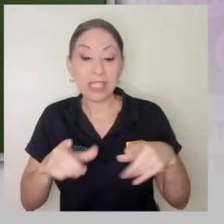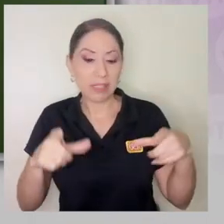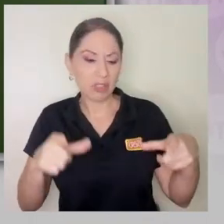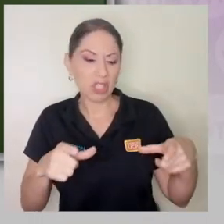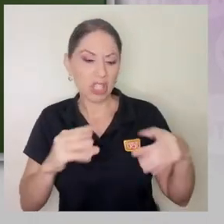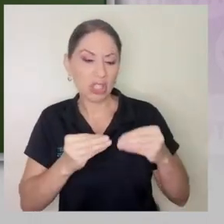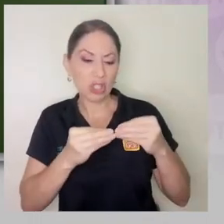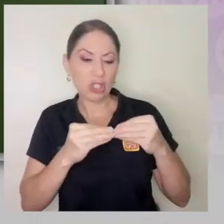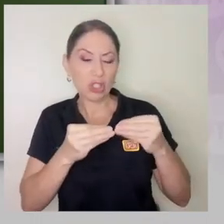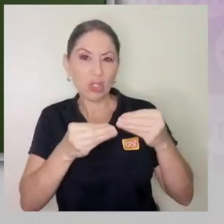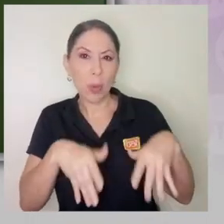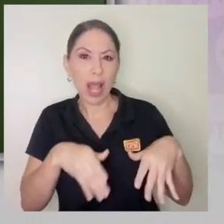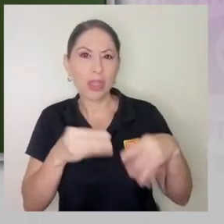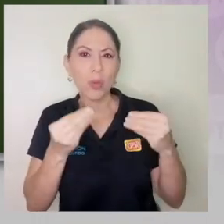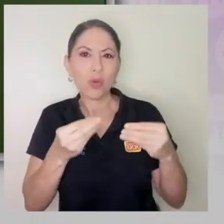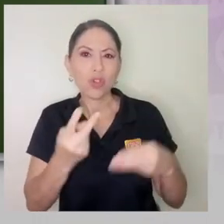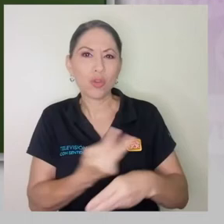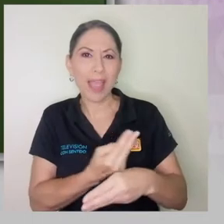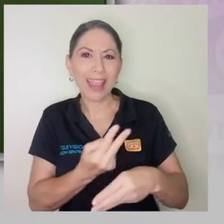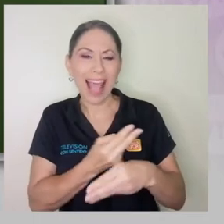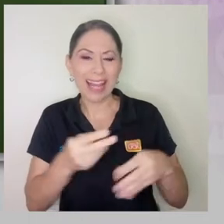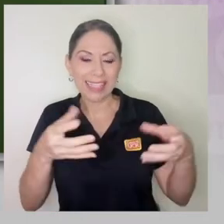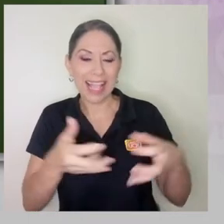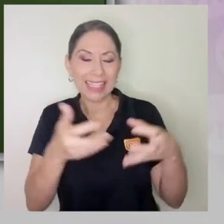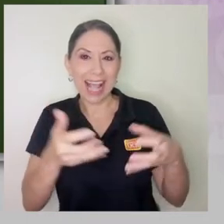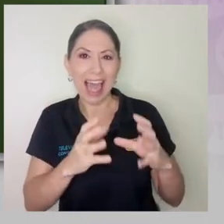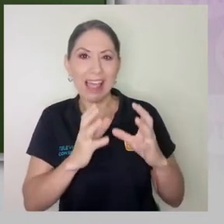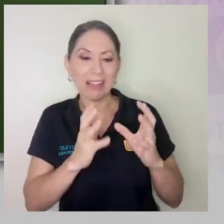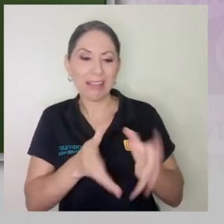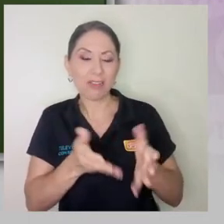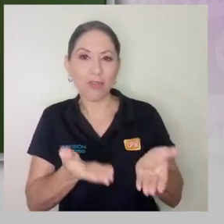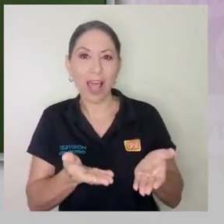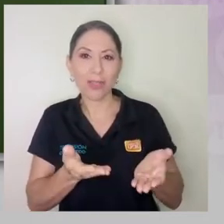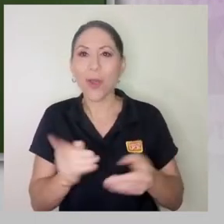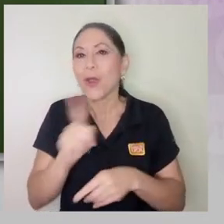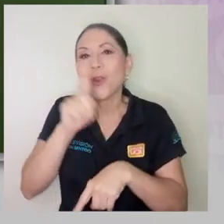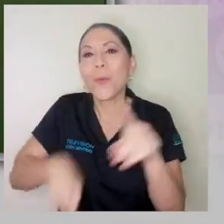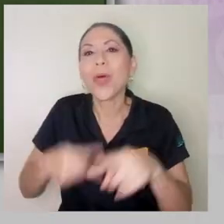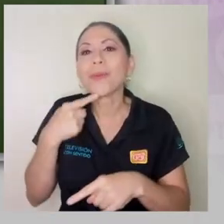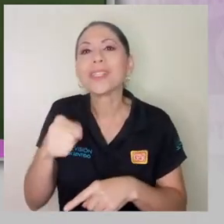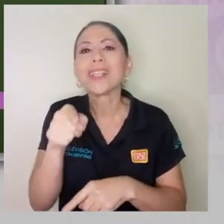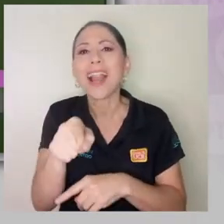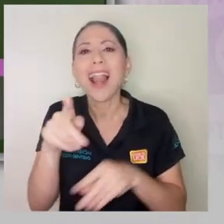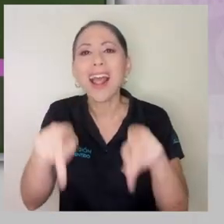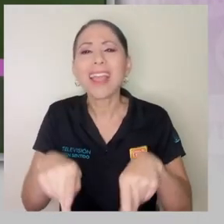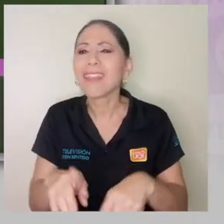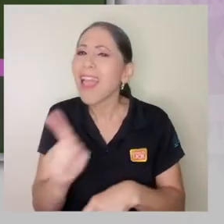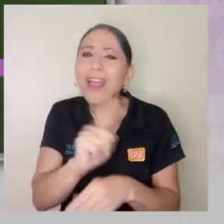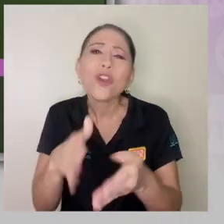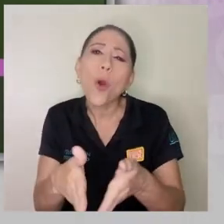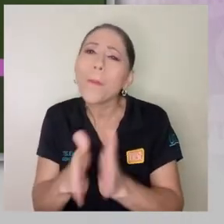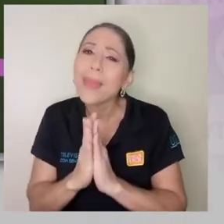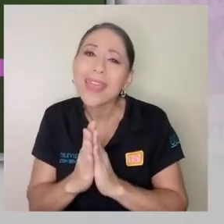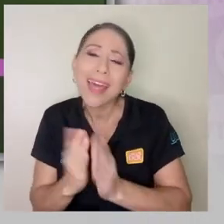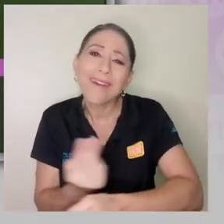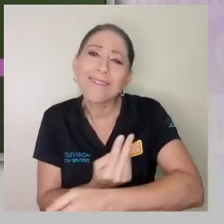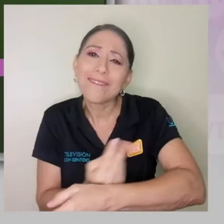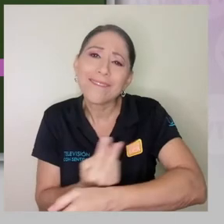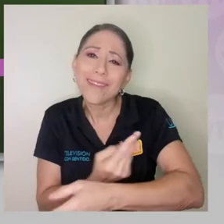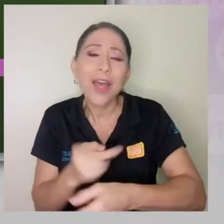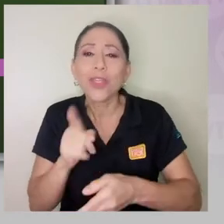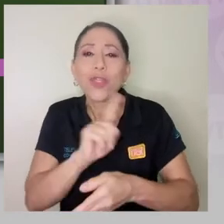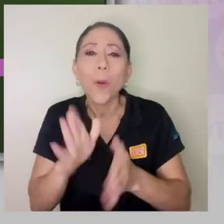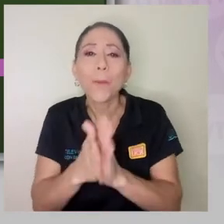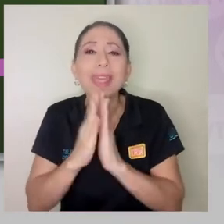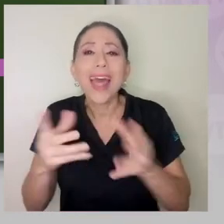ensalada. No necesariamente le podemos decir a la gente, no pida ensalada o no pida vegetales si no se los va a comer, porque eso no es